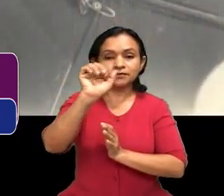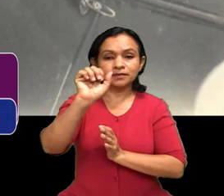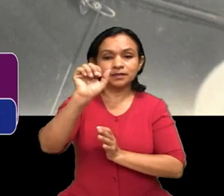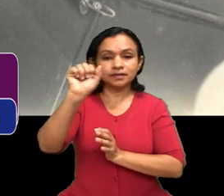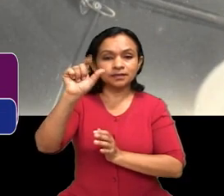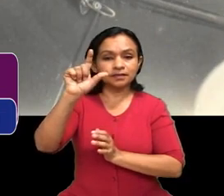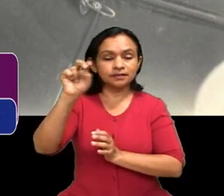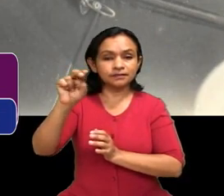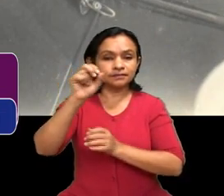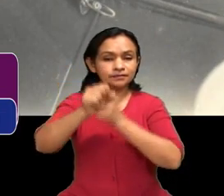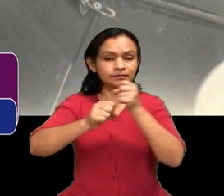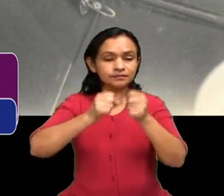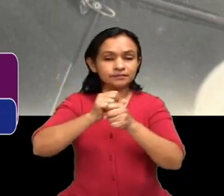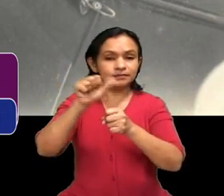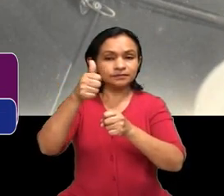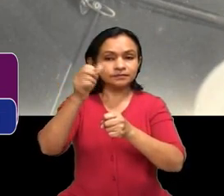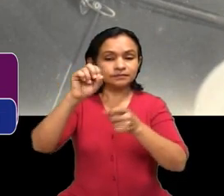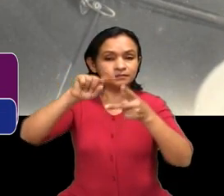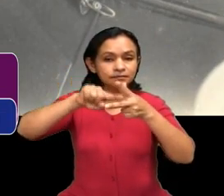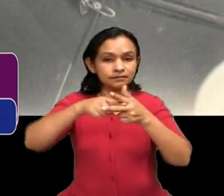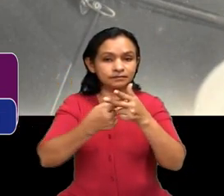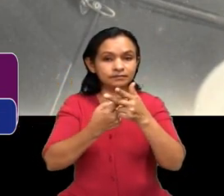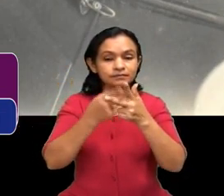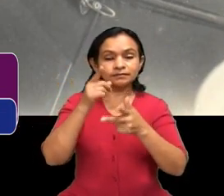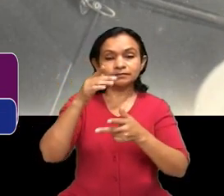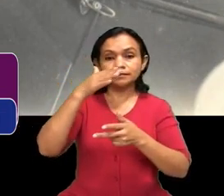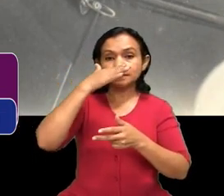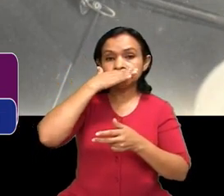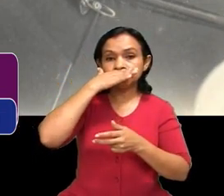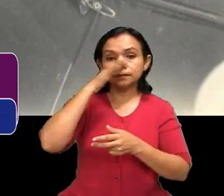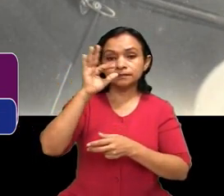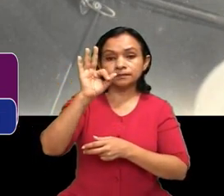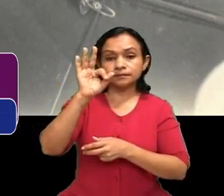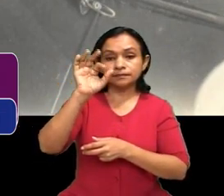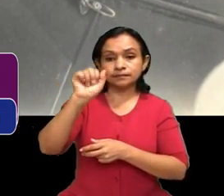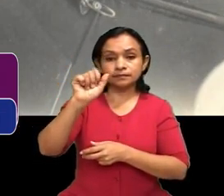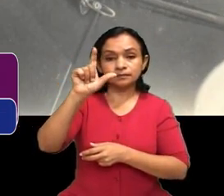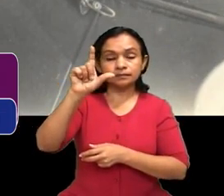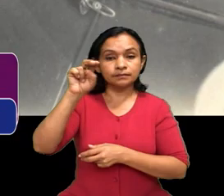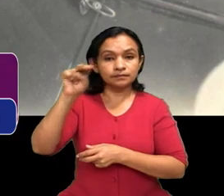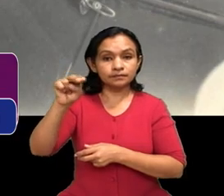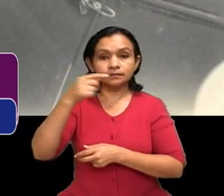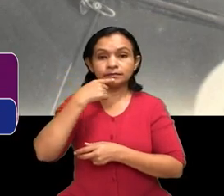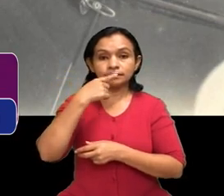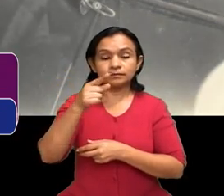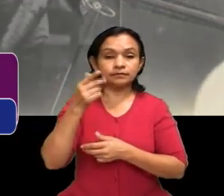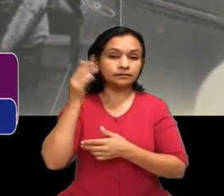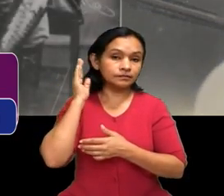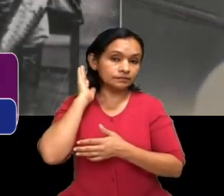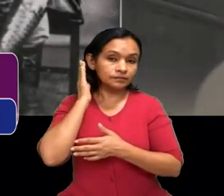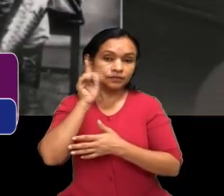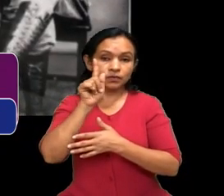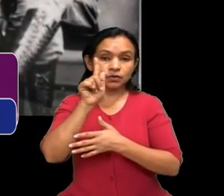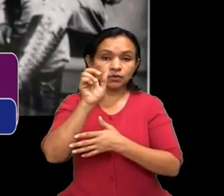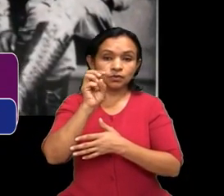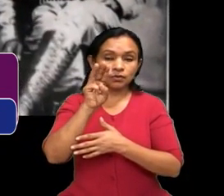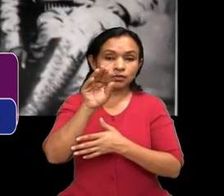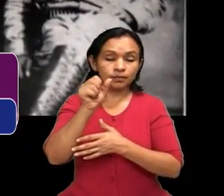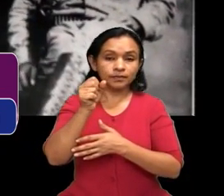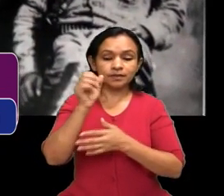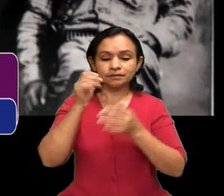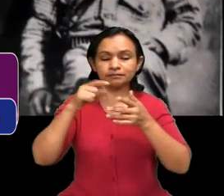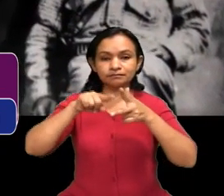60. Ese Frente Sandinista que va, que como decía Tomás, comenzamos